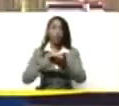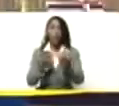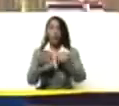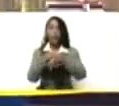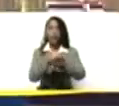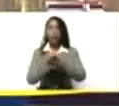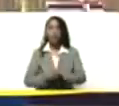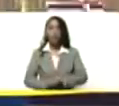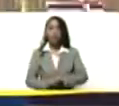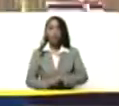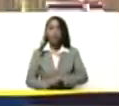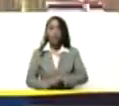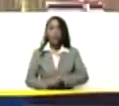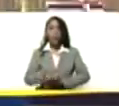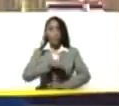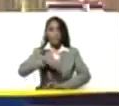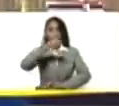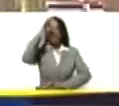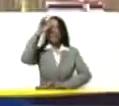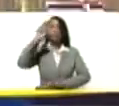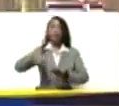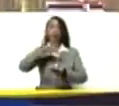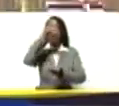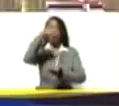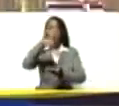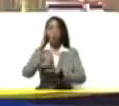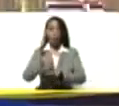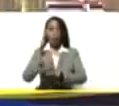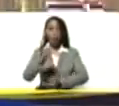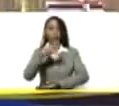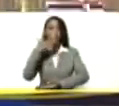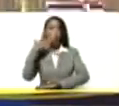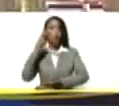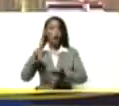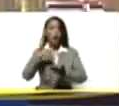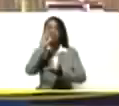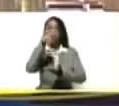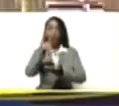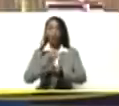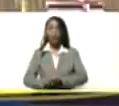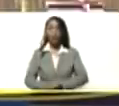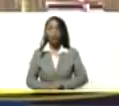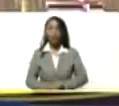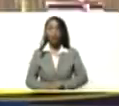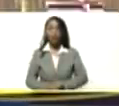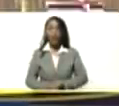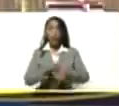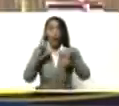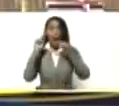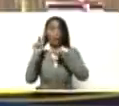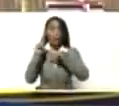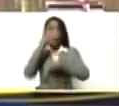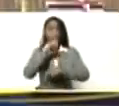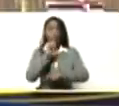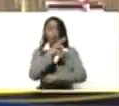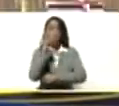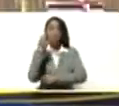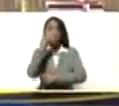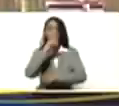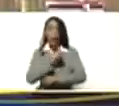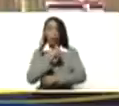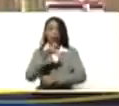del espíritu nacional del orgullo nacional fue el año de los 200 años